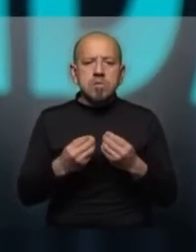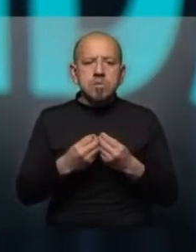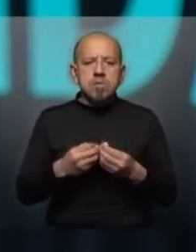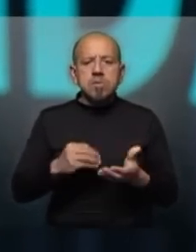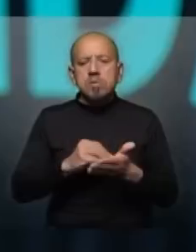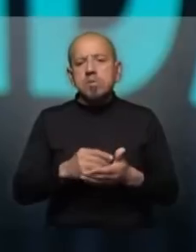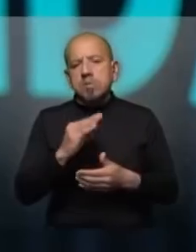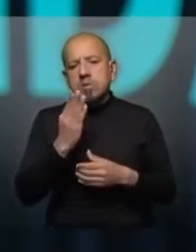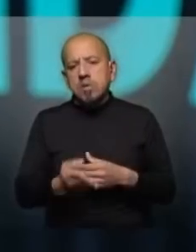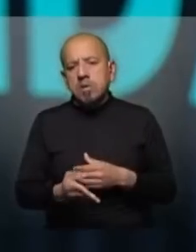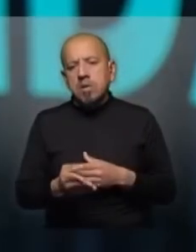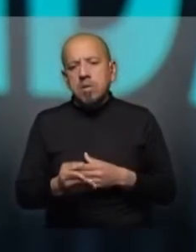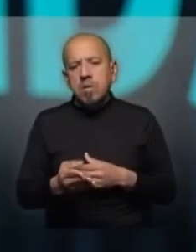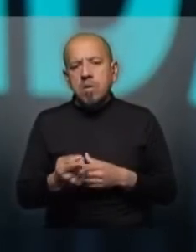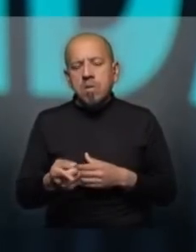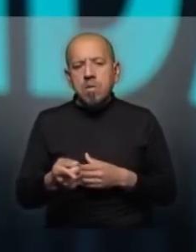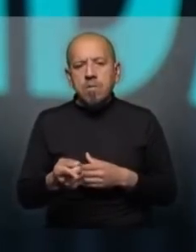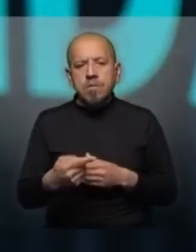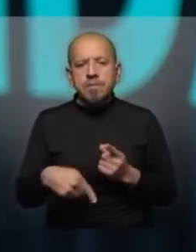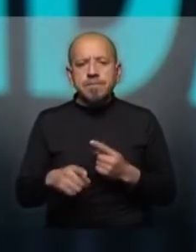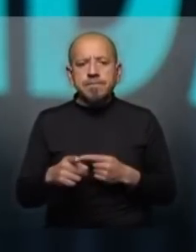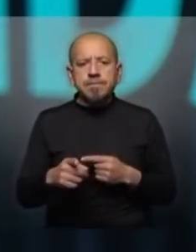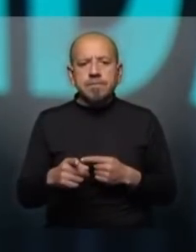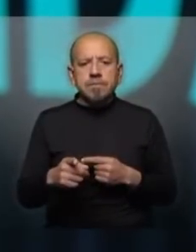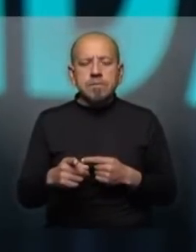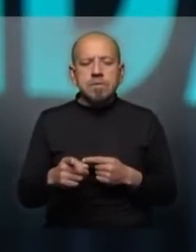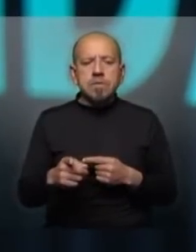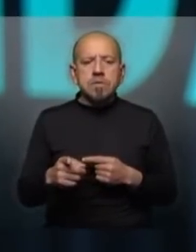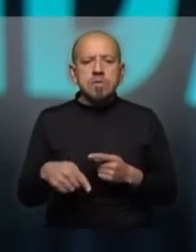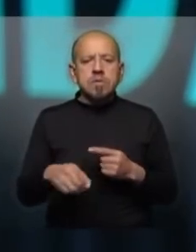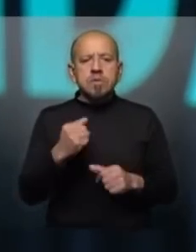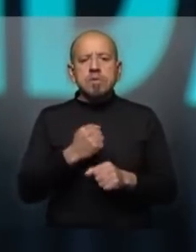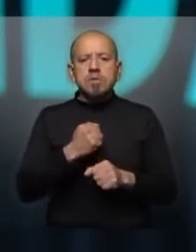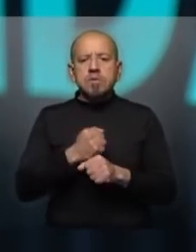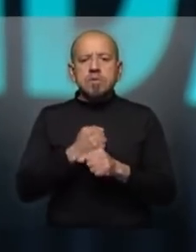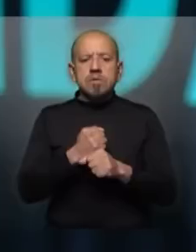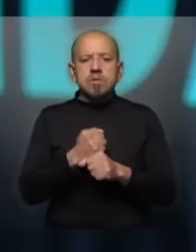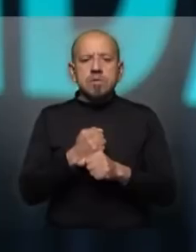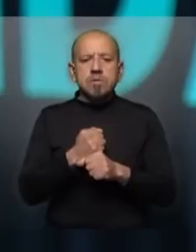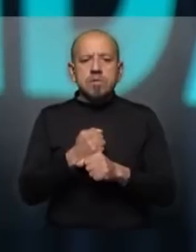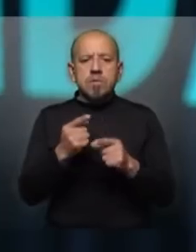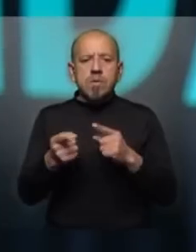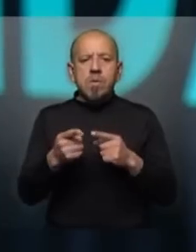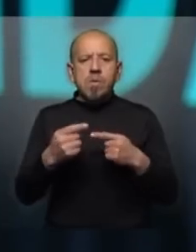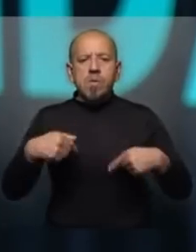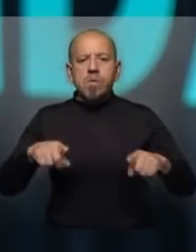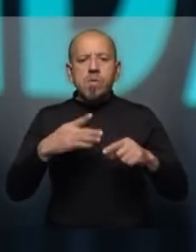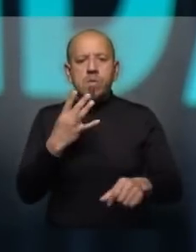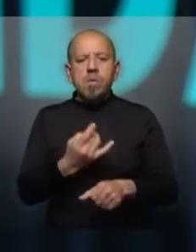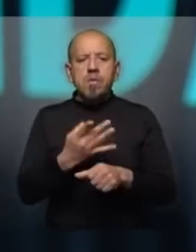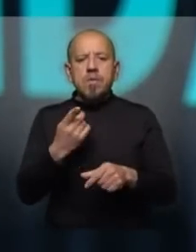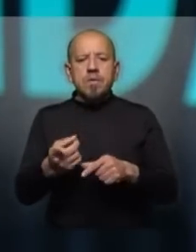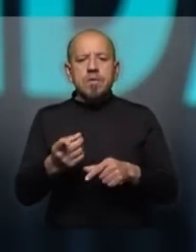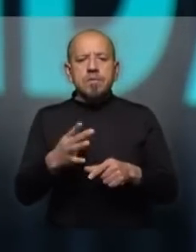actitud repito vinculada a la sobrecarga de trabajo este del de los colegas de Los profesionales que están